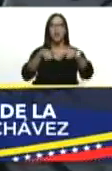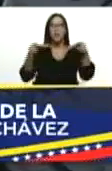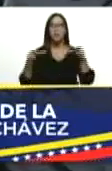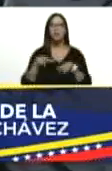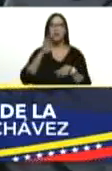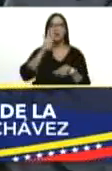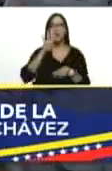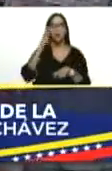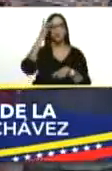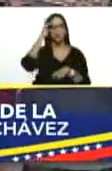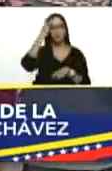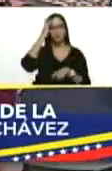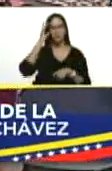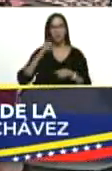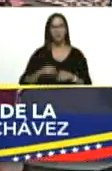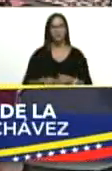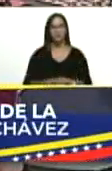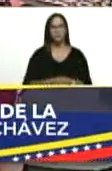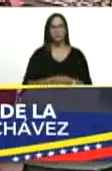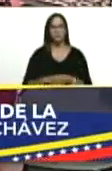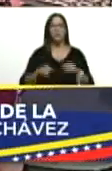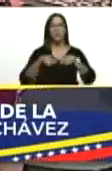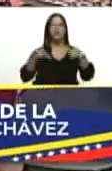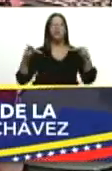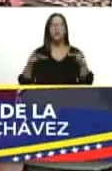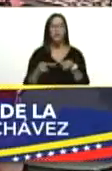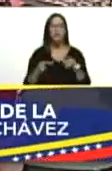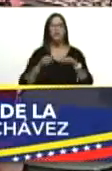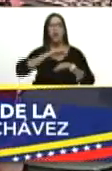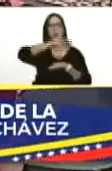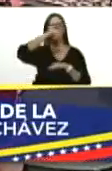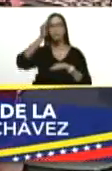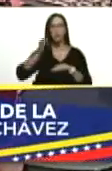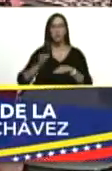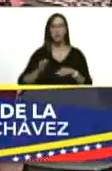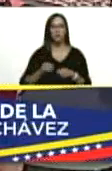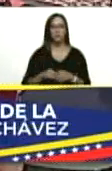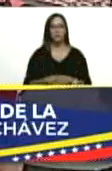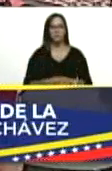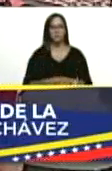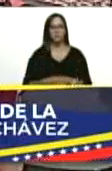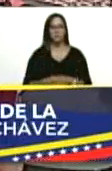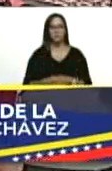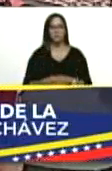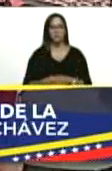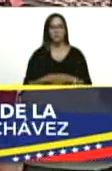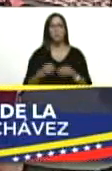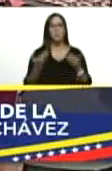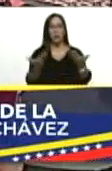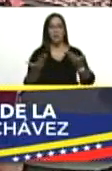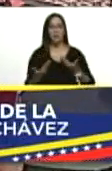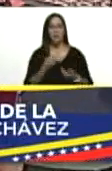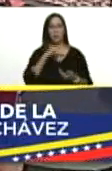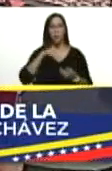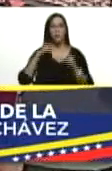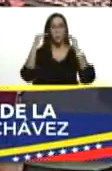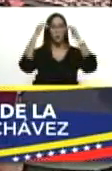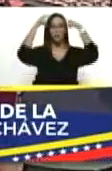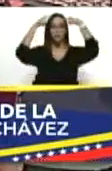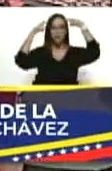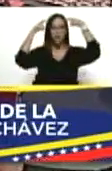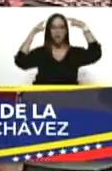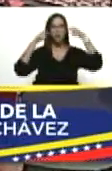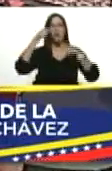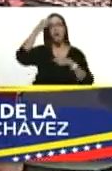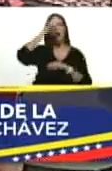4 de febrero, el cuartel de la montaña, para traer a nuestro comandante Hugo Chávez a